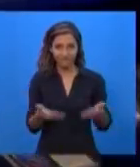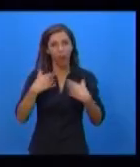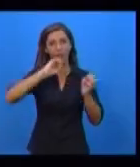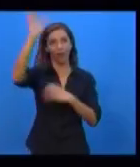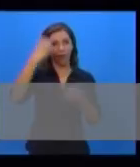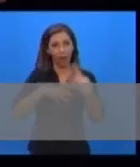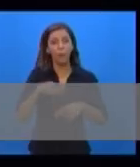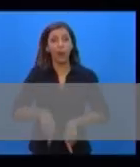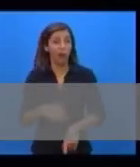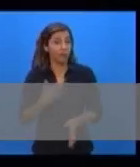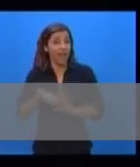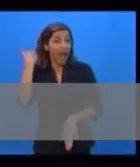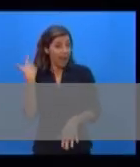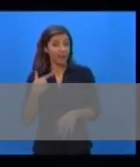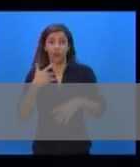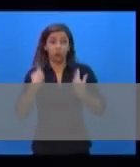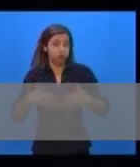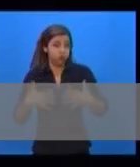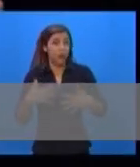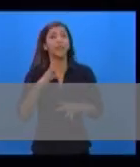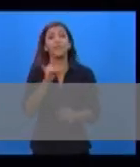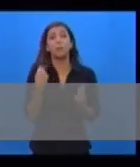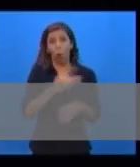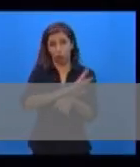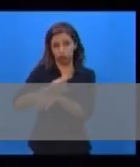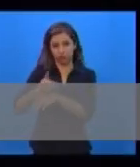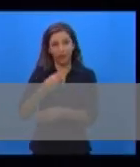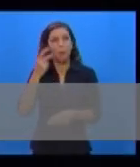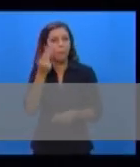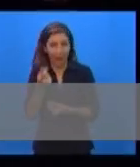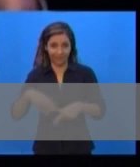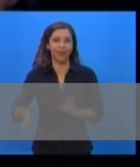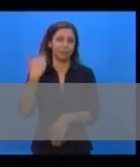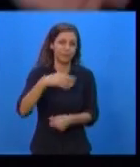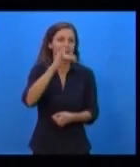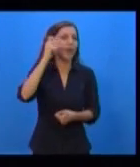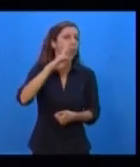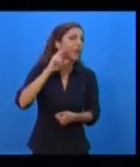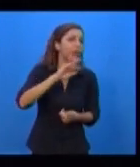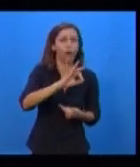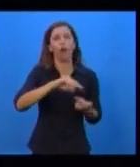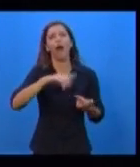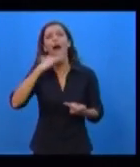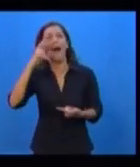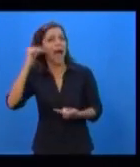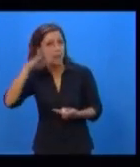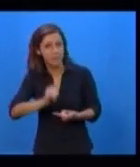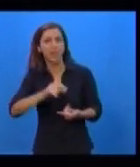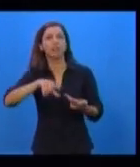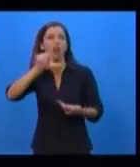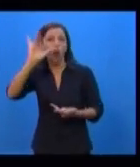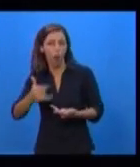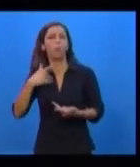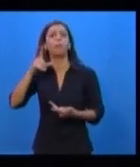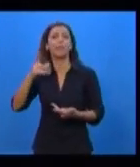se robaban la plata a las obras no lo digo yo lo dicen los jueces que condenaron a de vido jaime y lópez y lo dijo también la bagna que